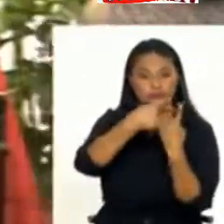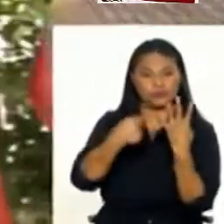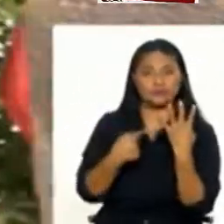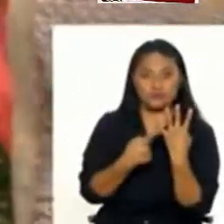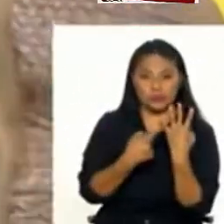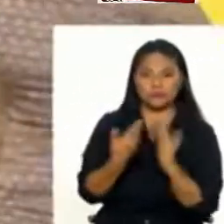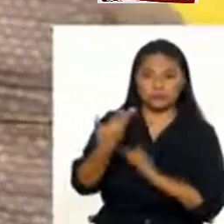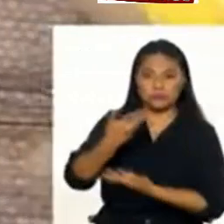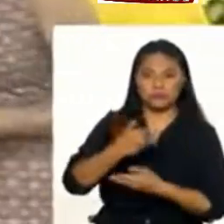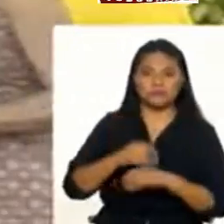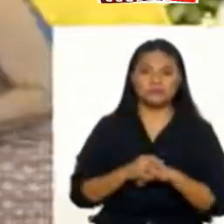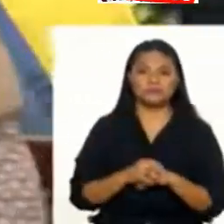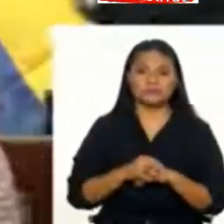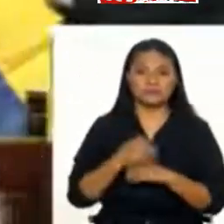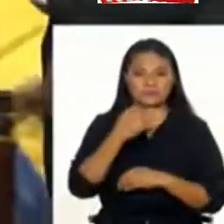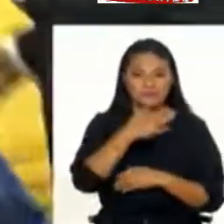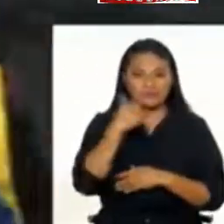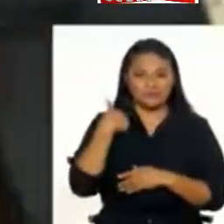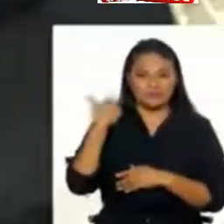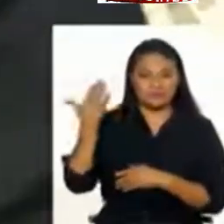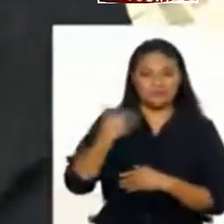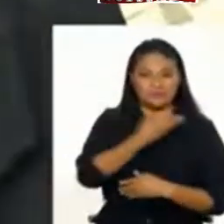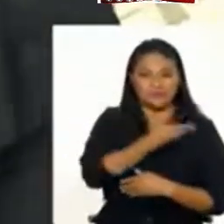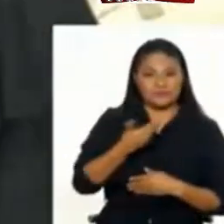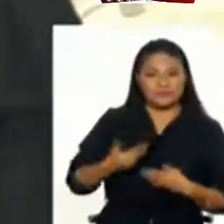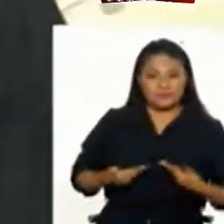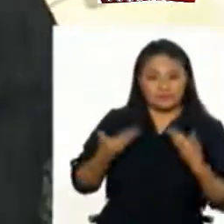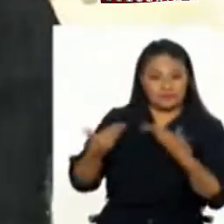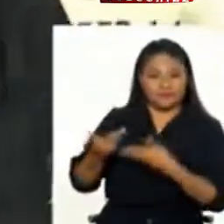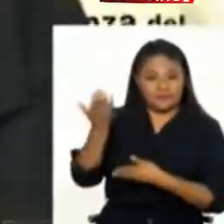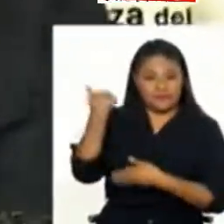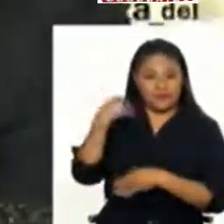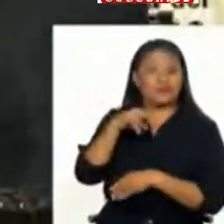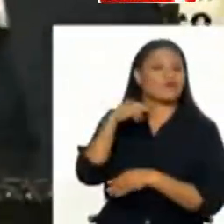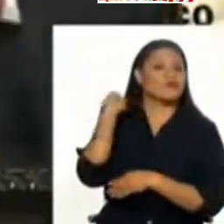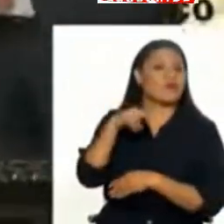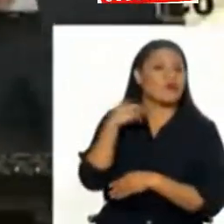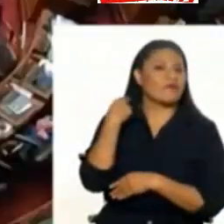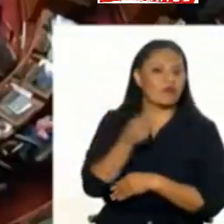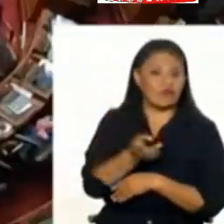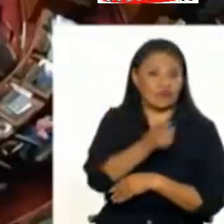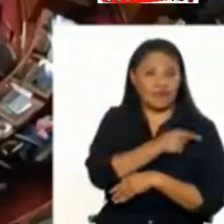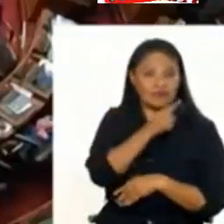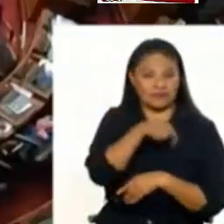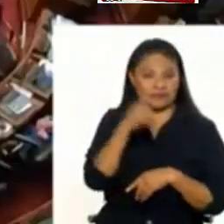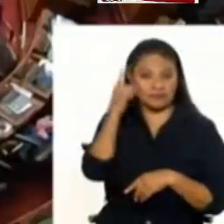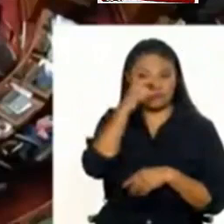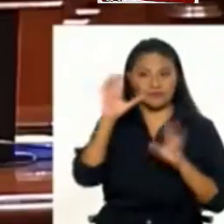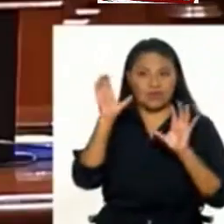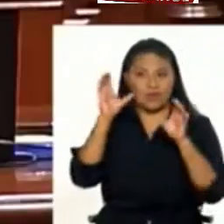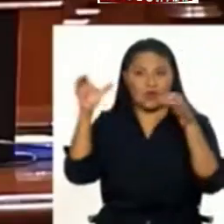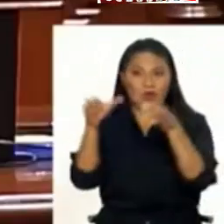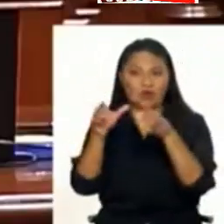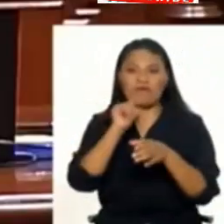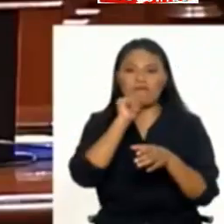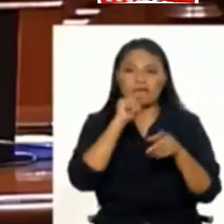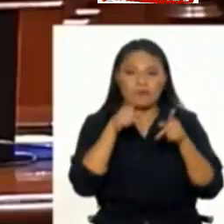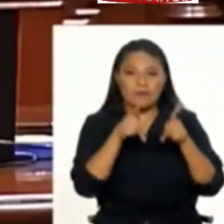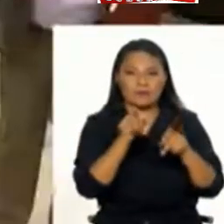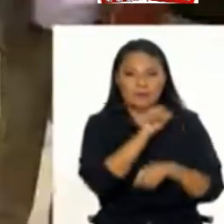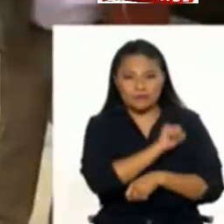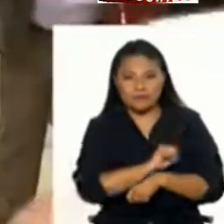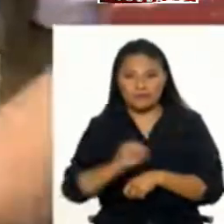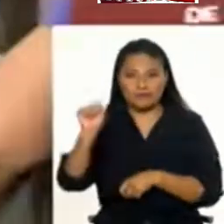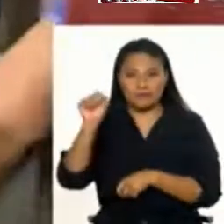países. La presidencia pro tempore iba a ser entregada al Perú a finales de noviembre del año pasado, pero el Congreso no autorizó el viaje